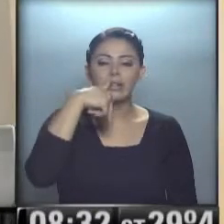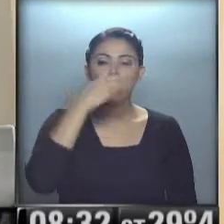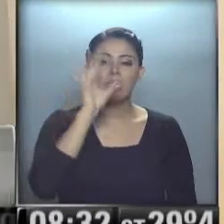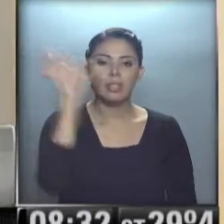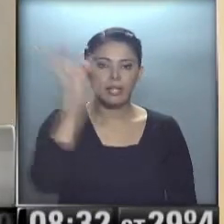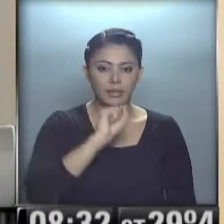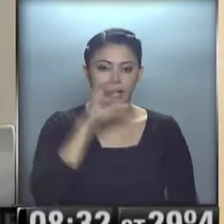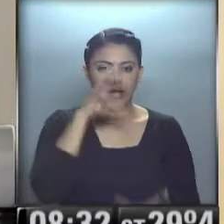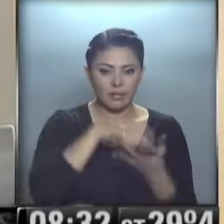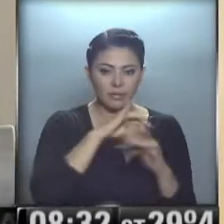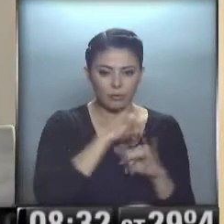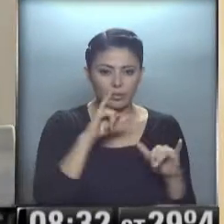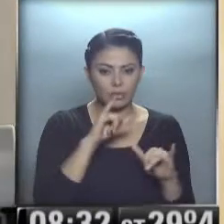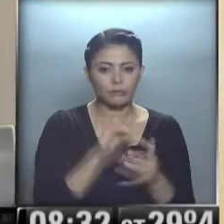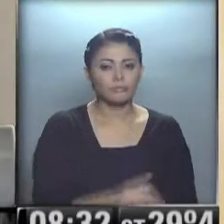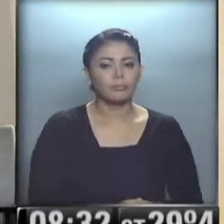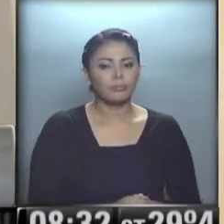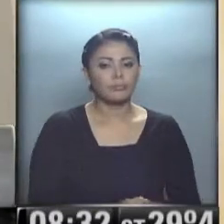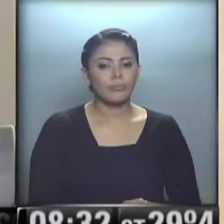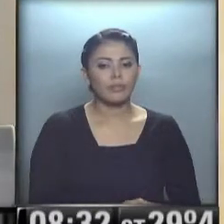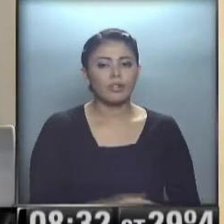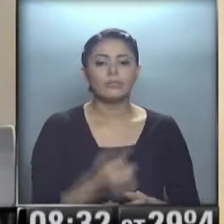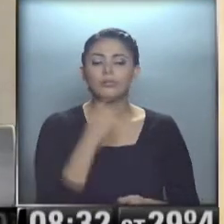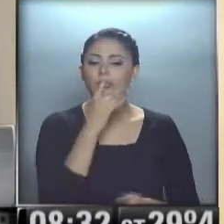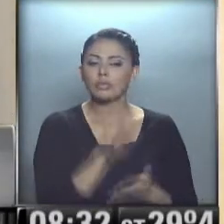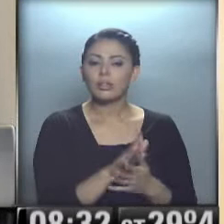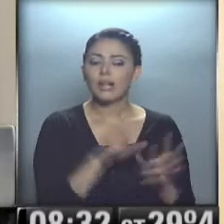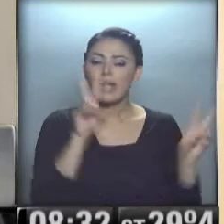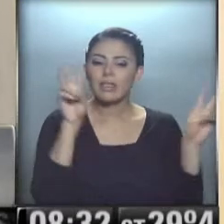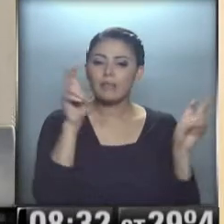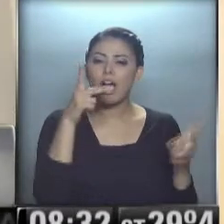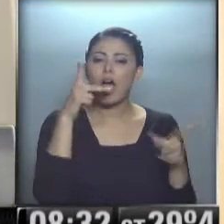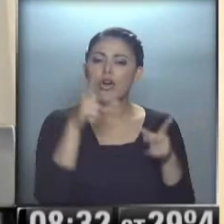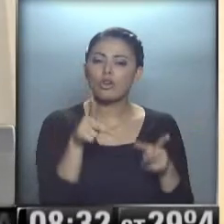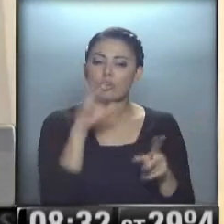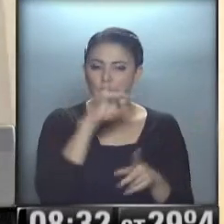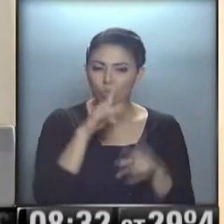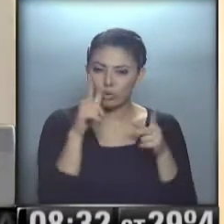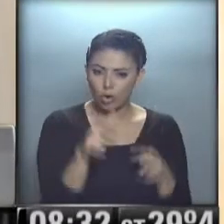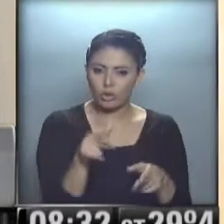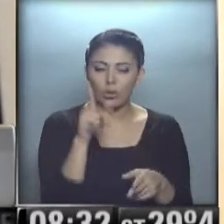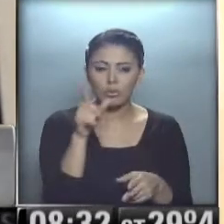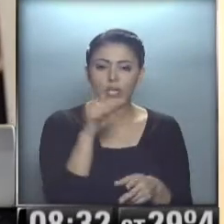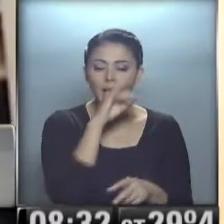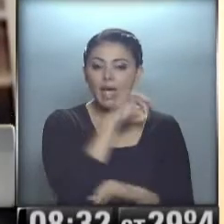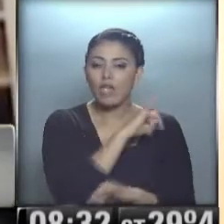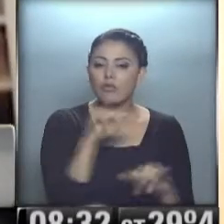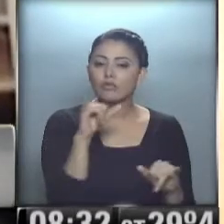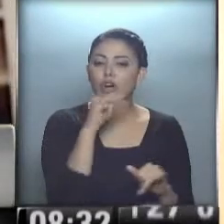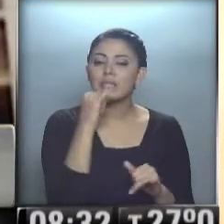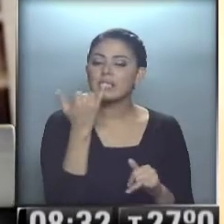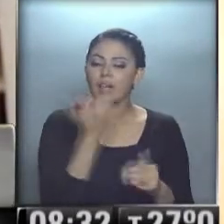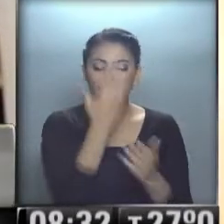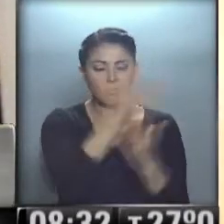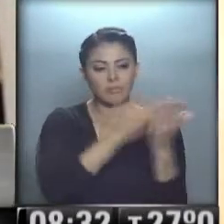Noticias. ¿Qué panorama, insistiendo con el tema corte, qué panorama tiene usted, informe que les hayan